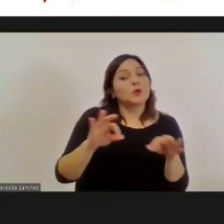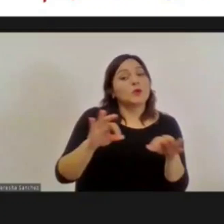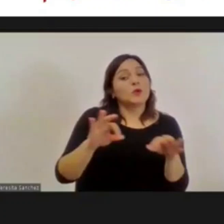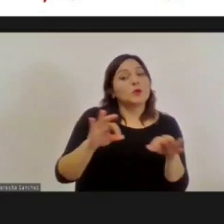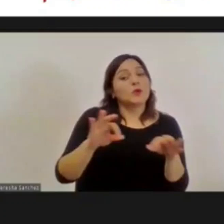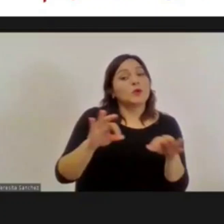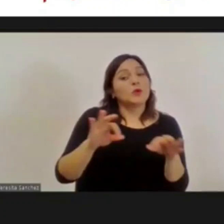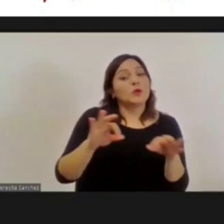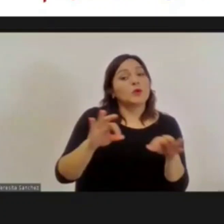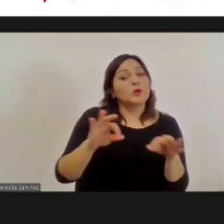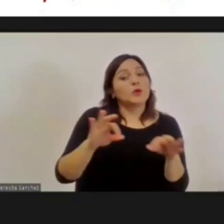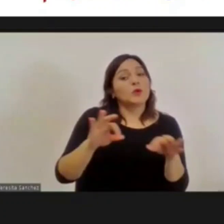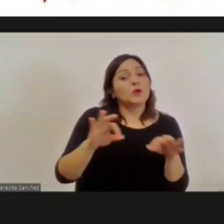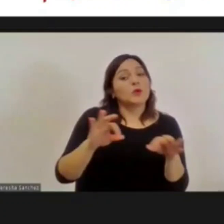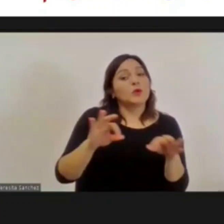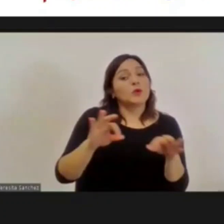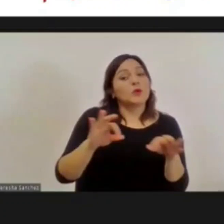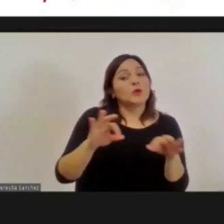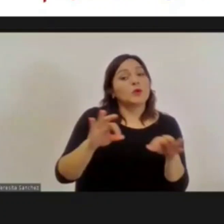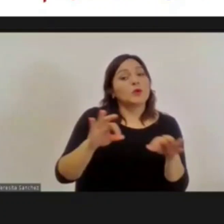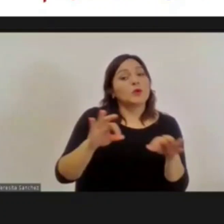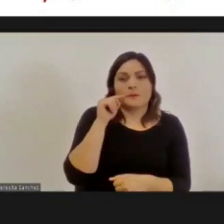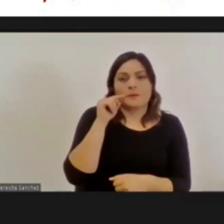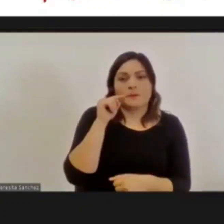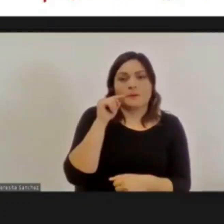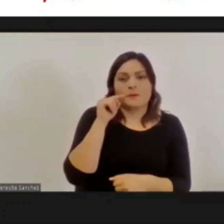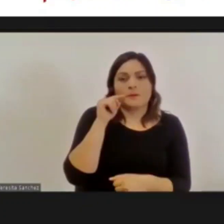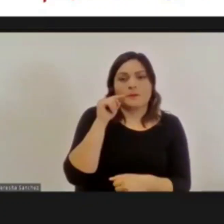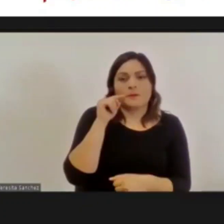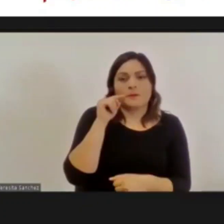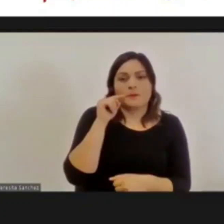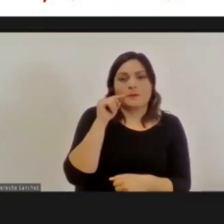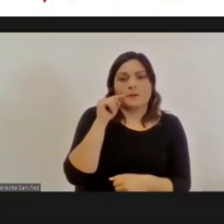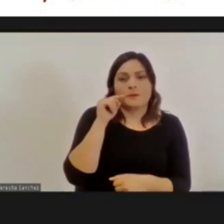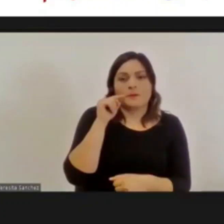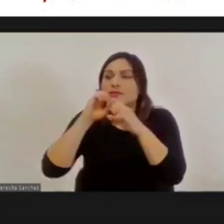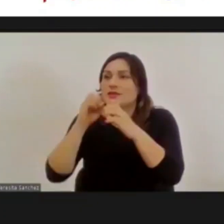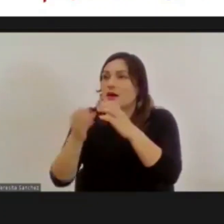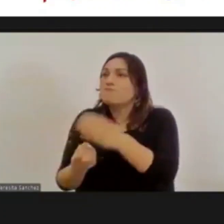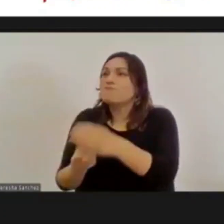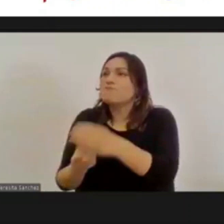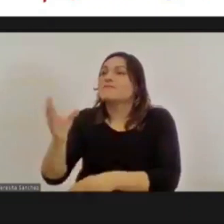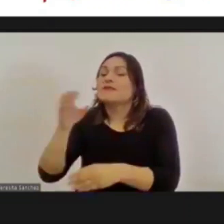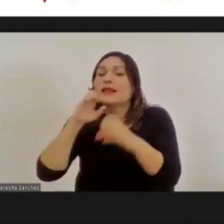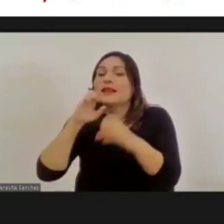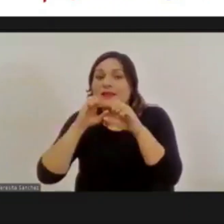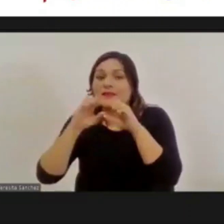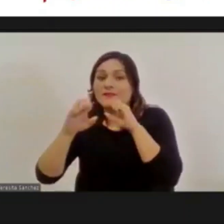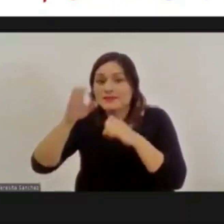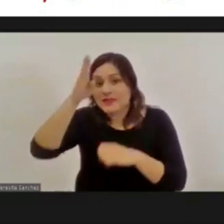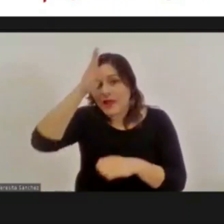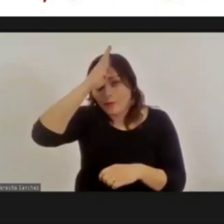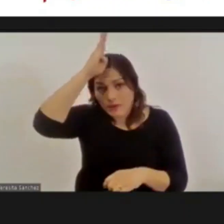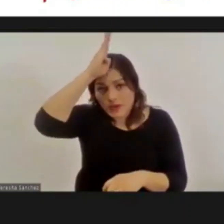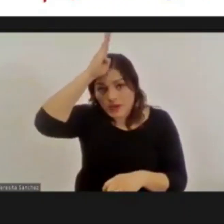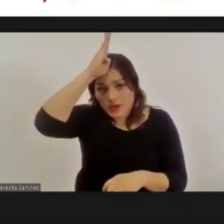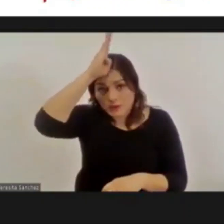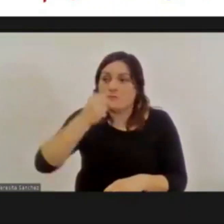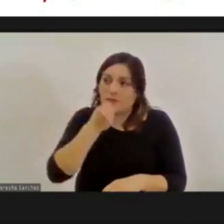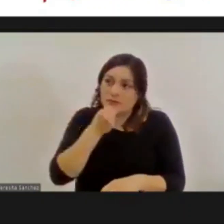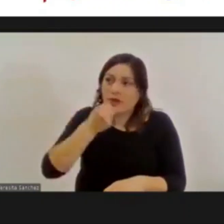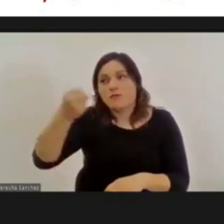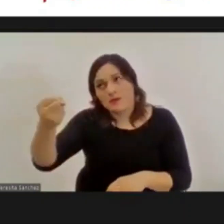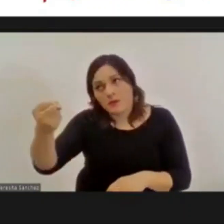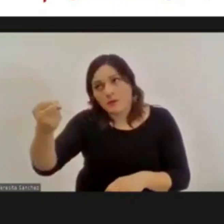Prevenito va a salir a entrevistar a los bomberos de verdad. Les va a preguntar qué es